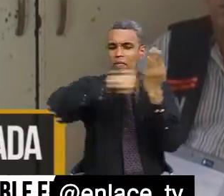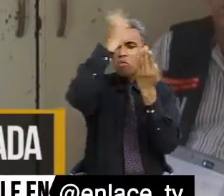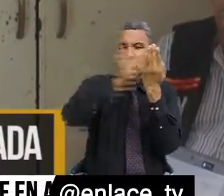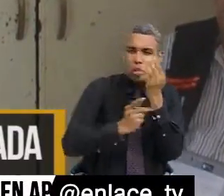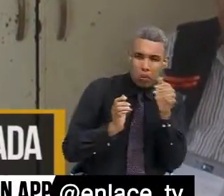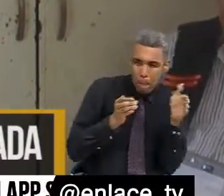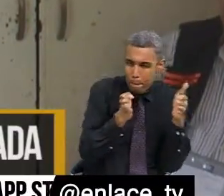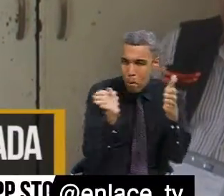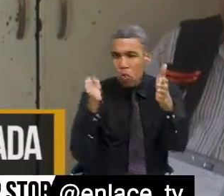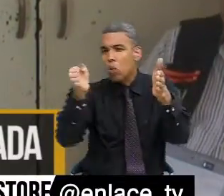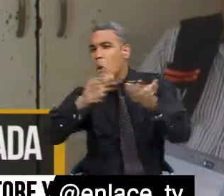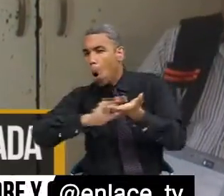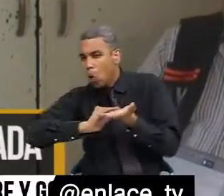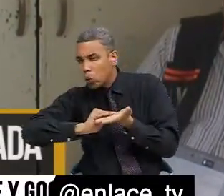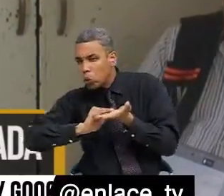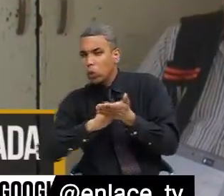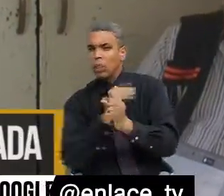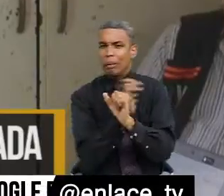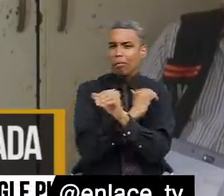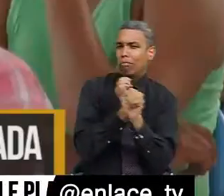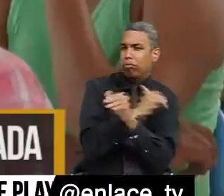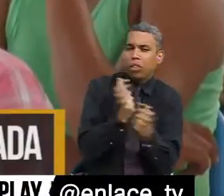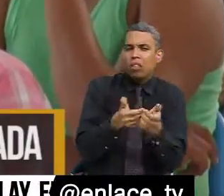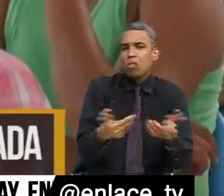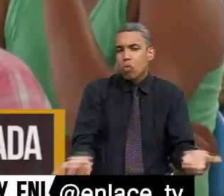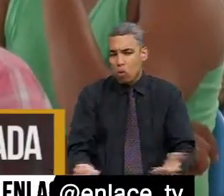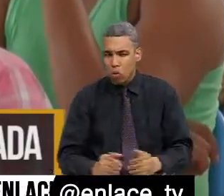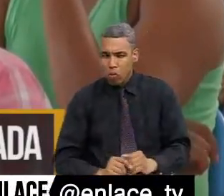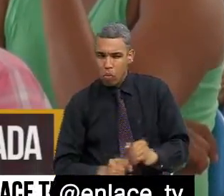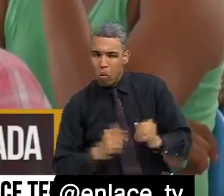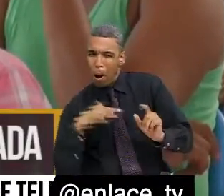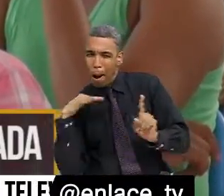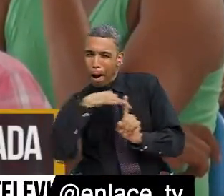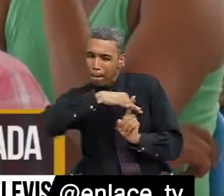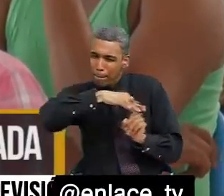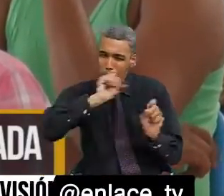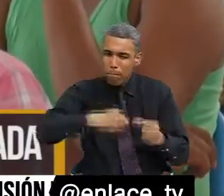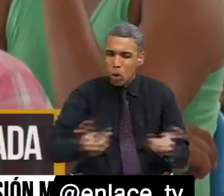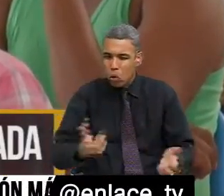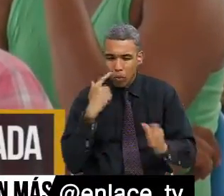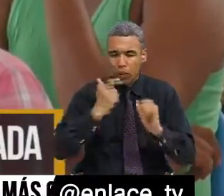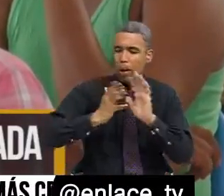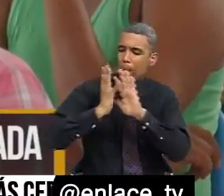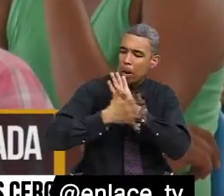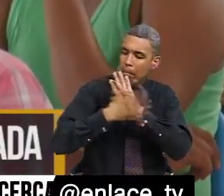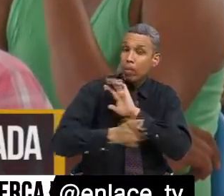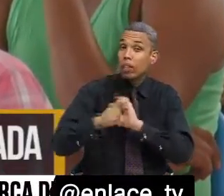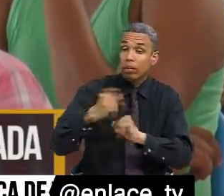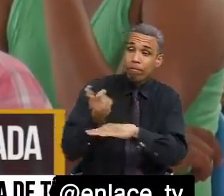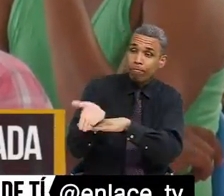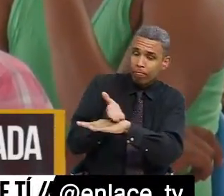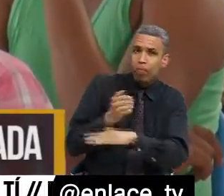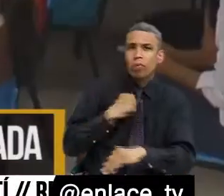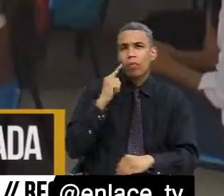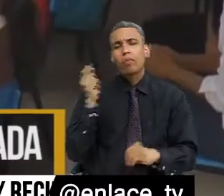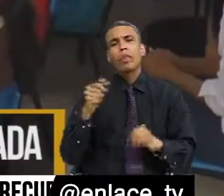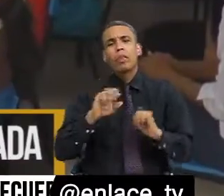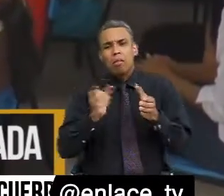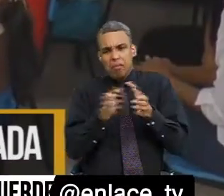comité por la defensa del territorio y del agua Yariguíes, Corpo Yariguíes, que hace parte el doctor Jessy Blanco, el compañero